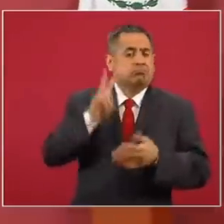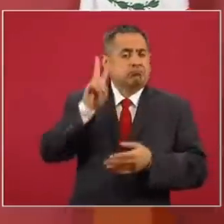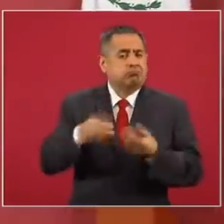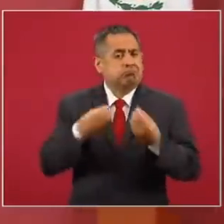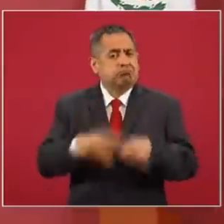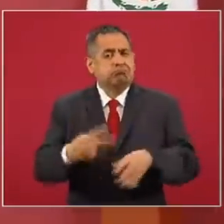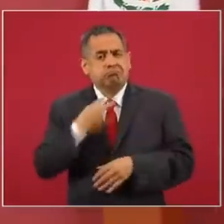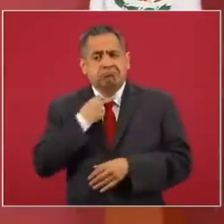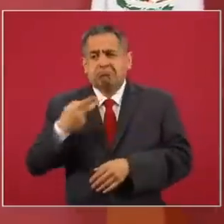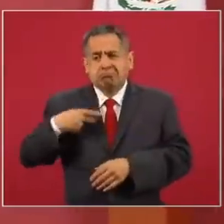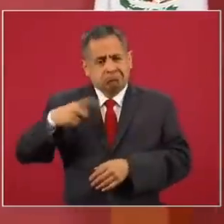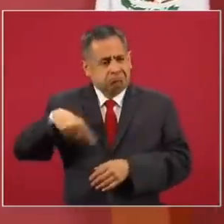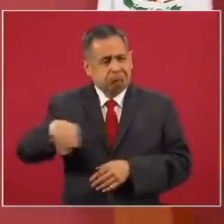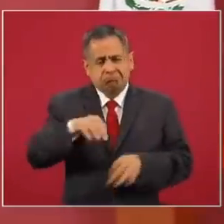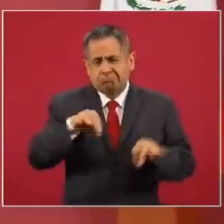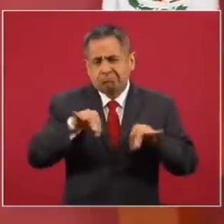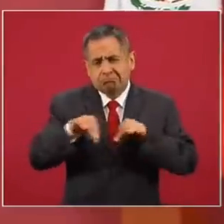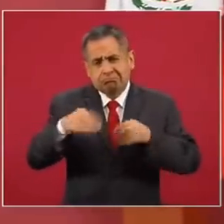los trabajadores.